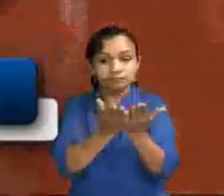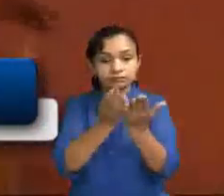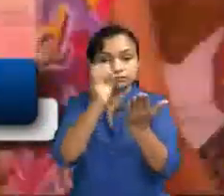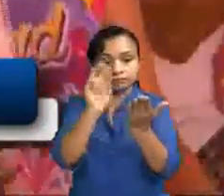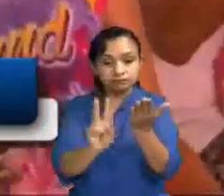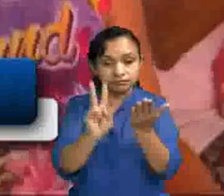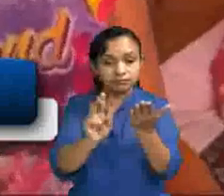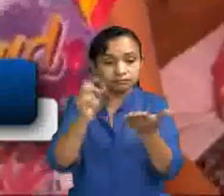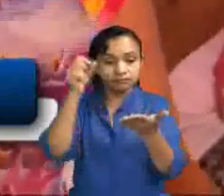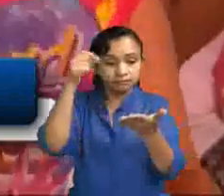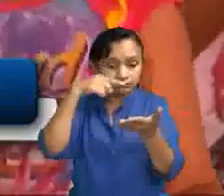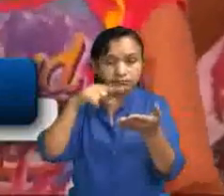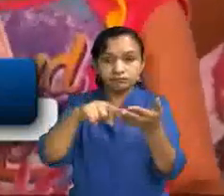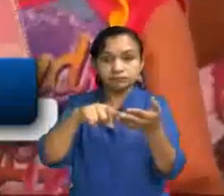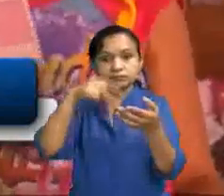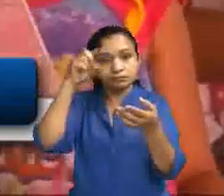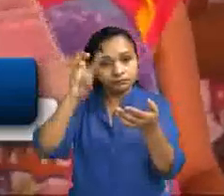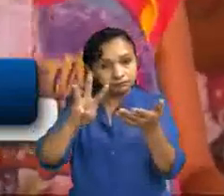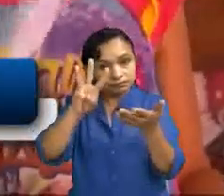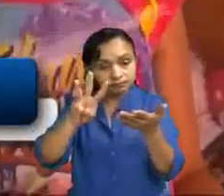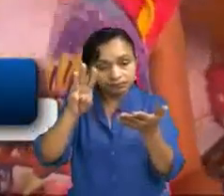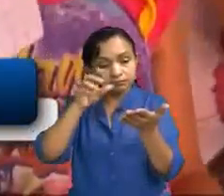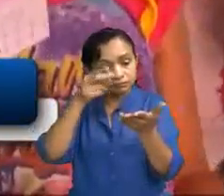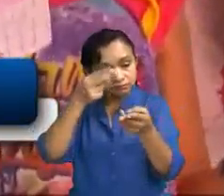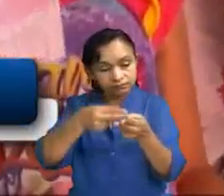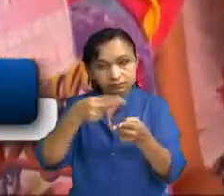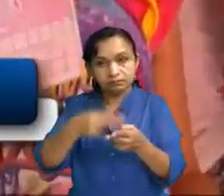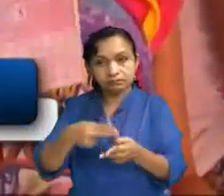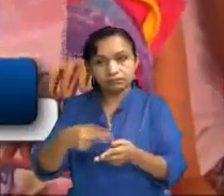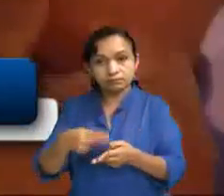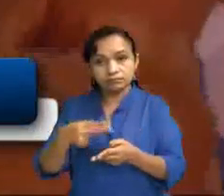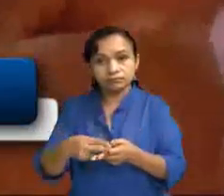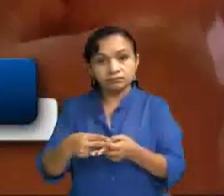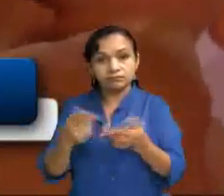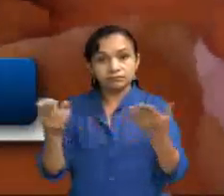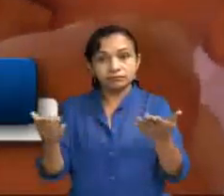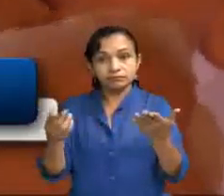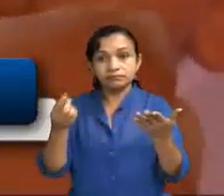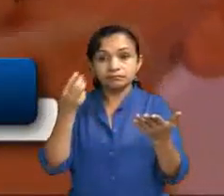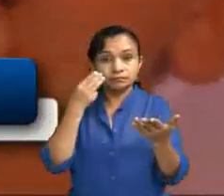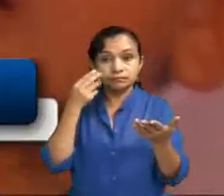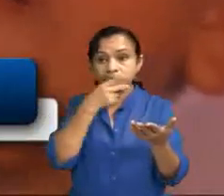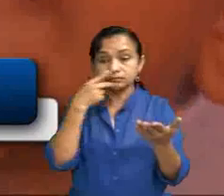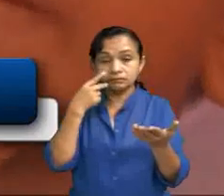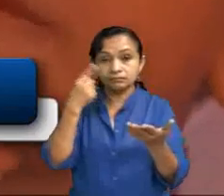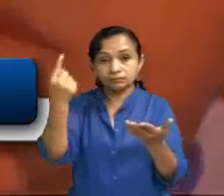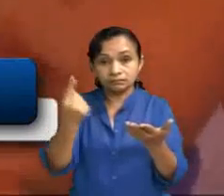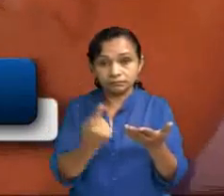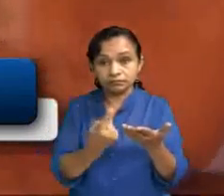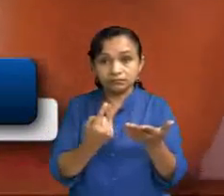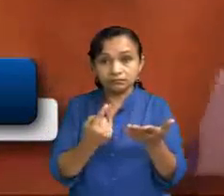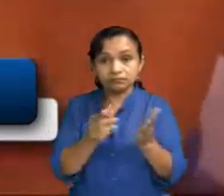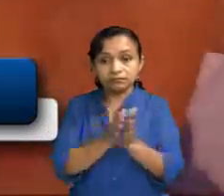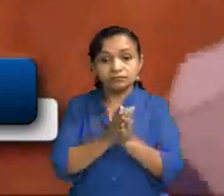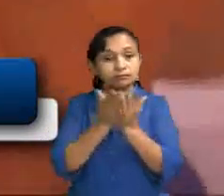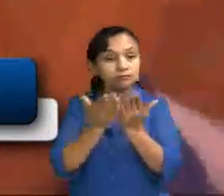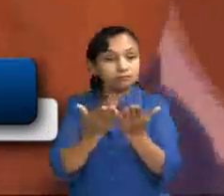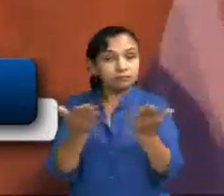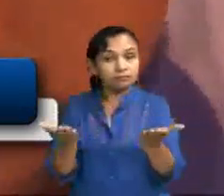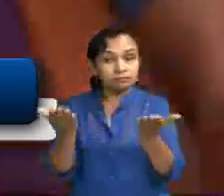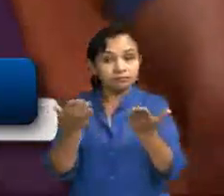de vacuna, actualizamos la tercera dosis de vacuna. En un dado caso que la mamá o el papá lleguen por la tarjeta de vacuna,